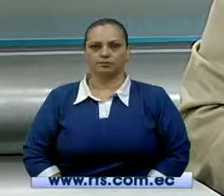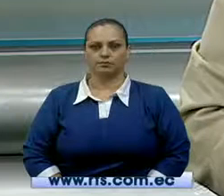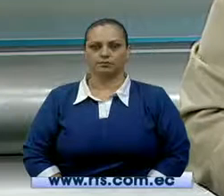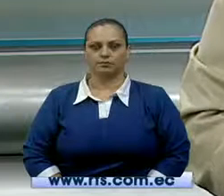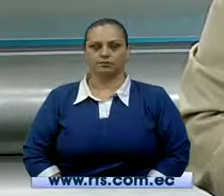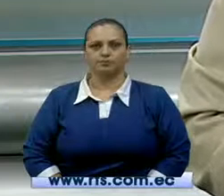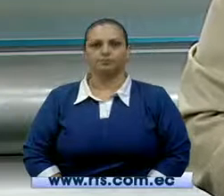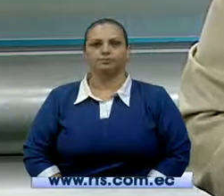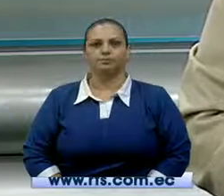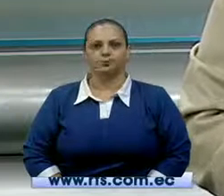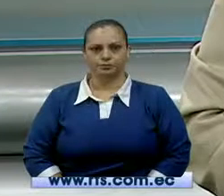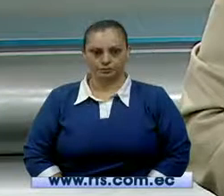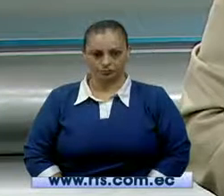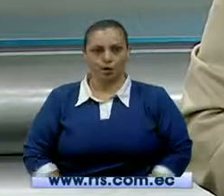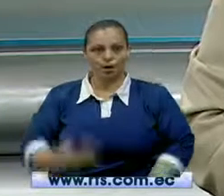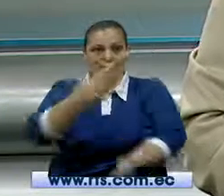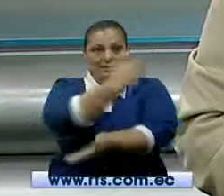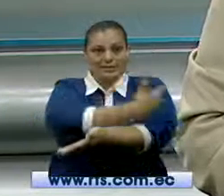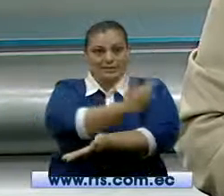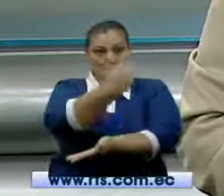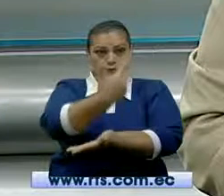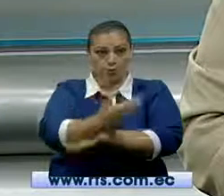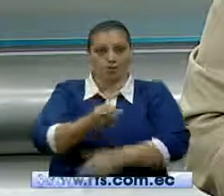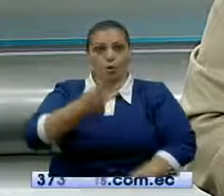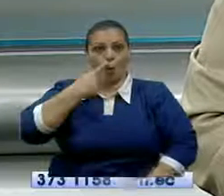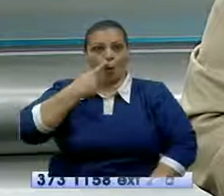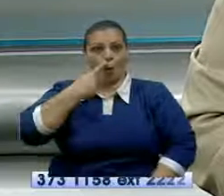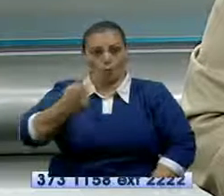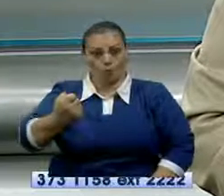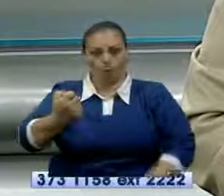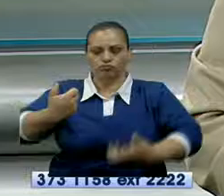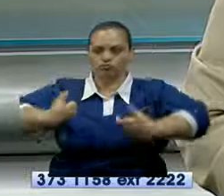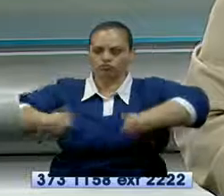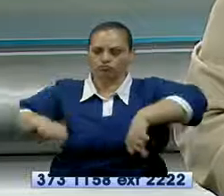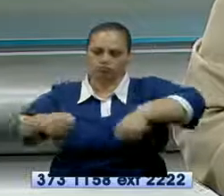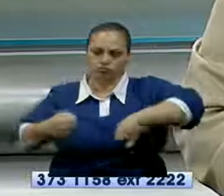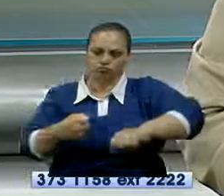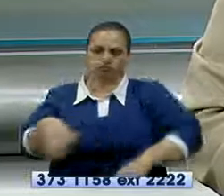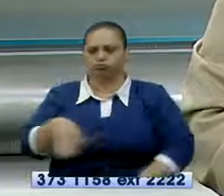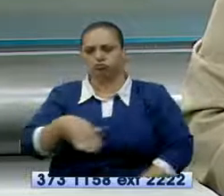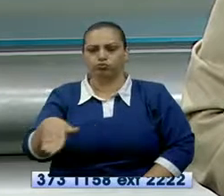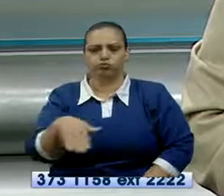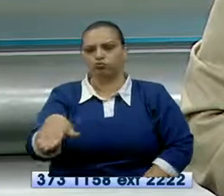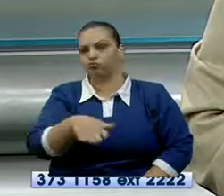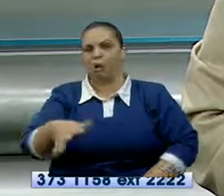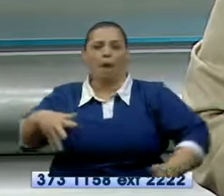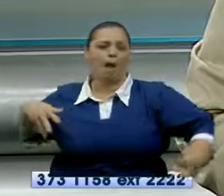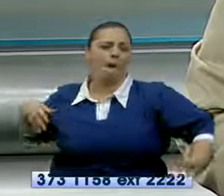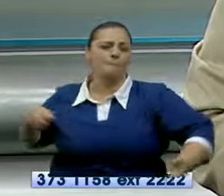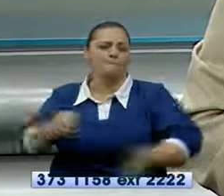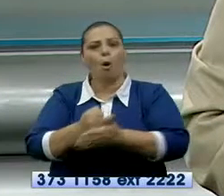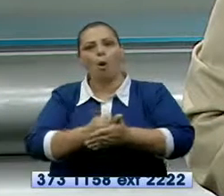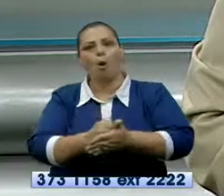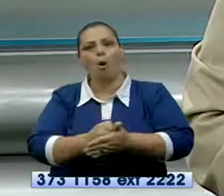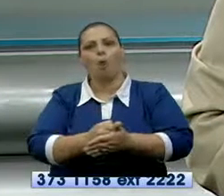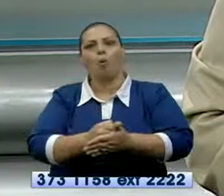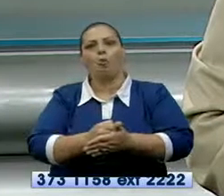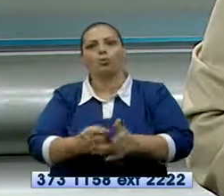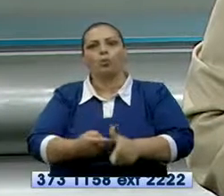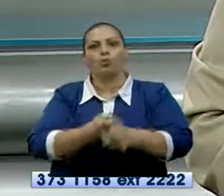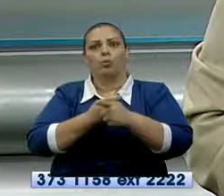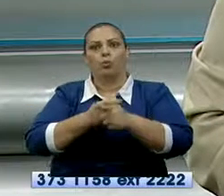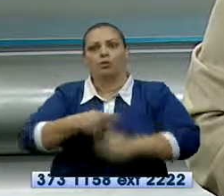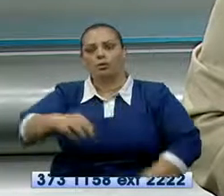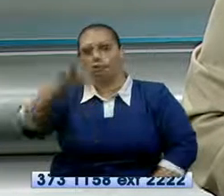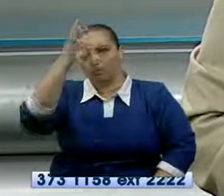Enjolras, un hombre murió un día después de accidentarse en una motocicleta, según sus familiares. No le practicaron una tomografía y se fue